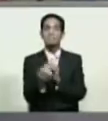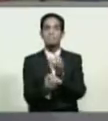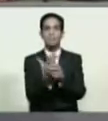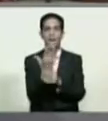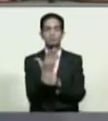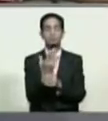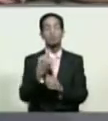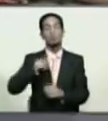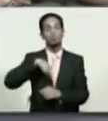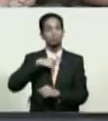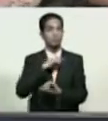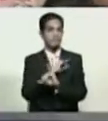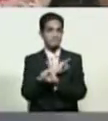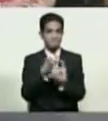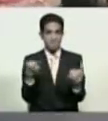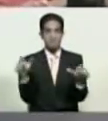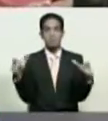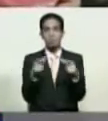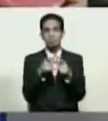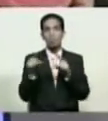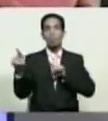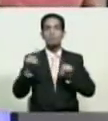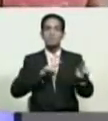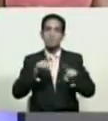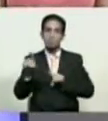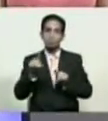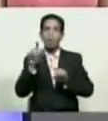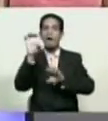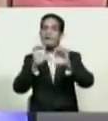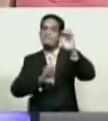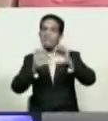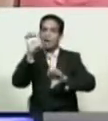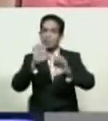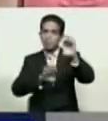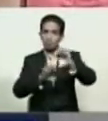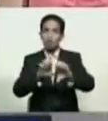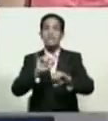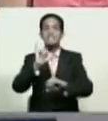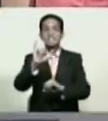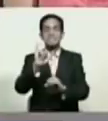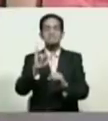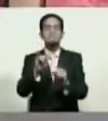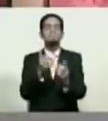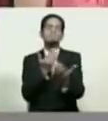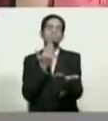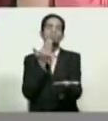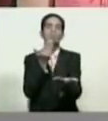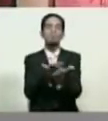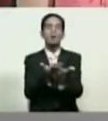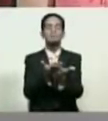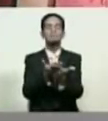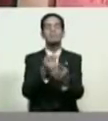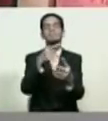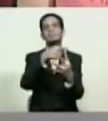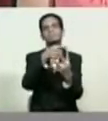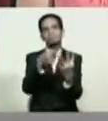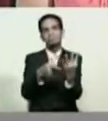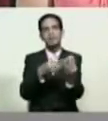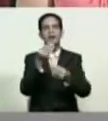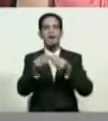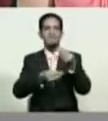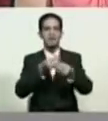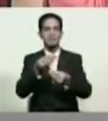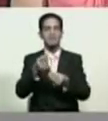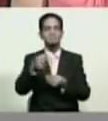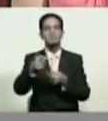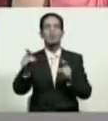de coordinación, de evaluación y de proyección de las siguientes acciones del movimiento Somos Venezuela. Aquí estamos con todos los